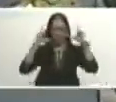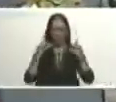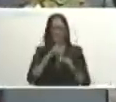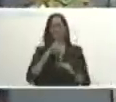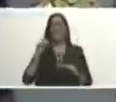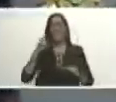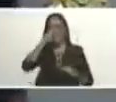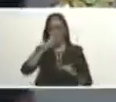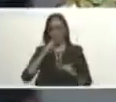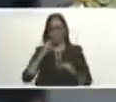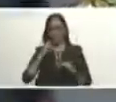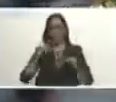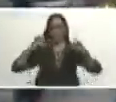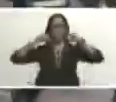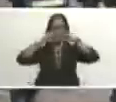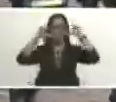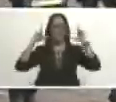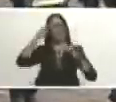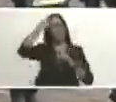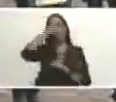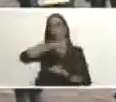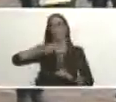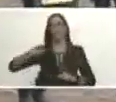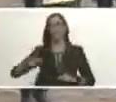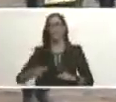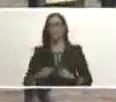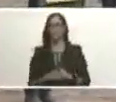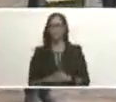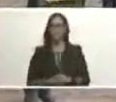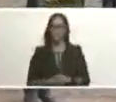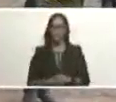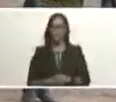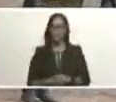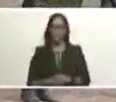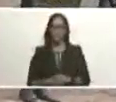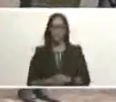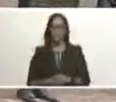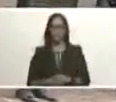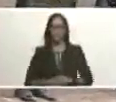100 años, cuando despierta el pueblo.